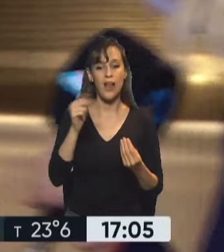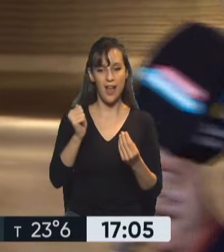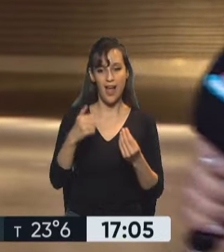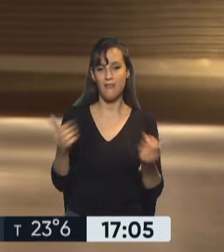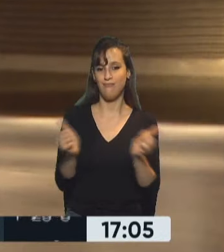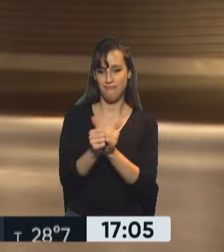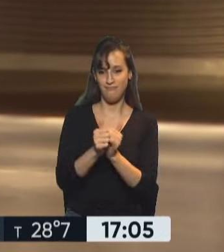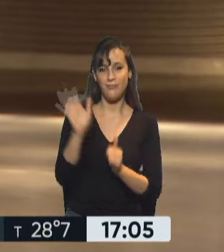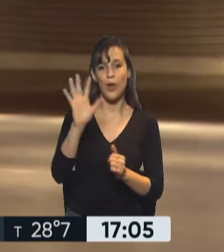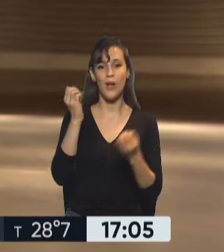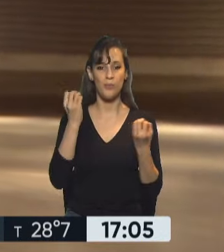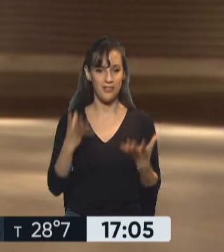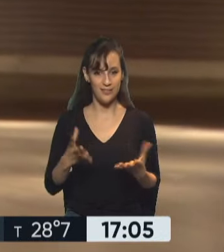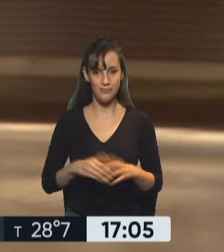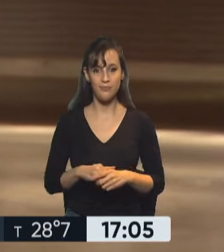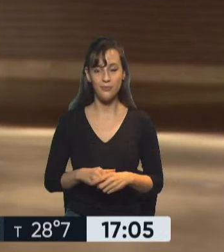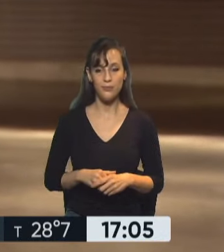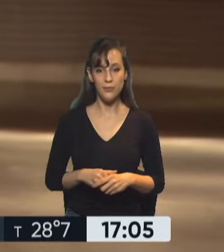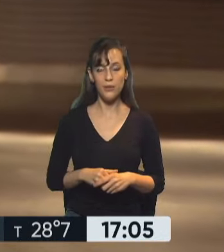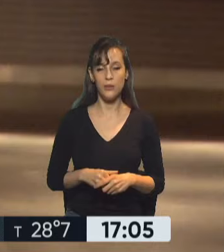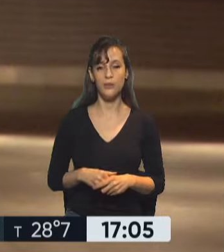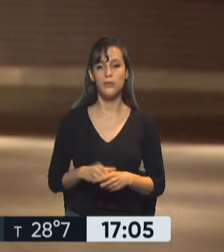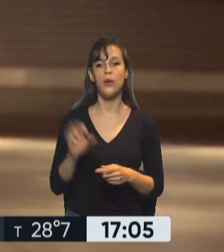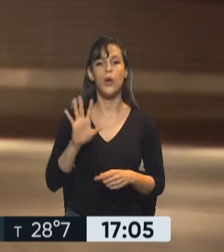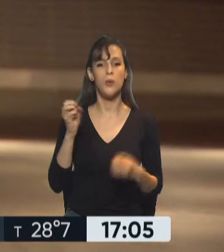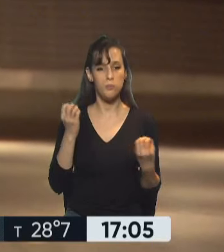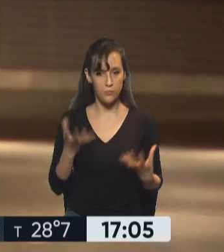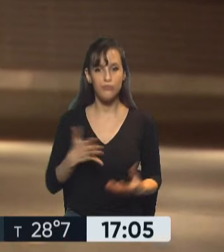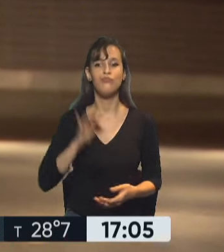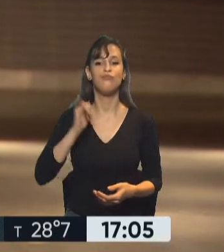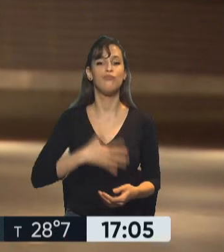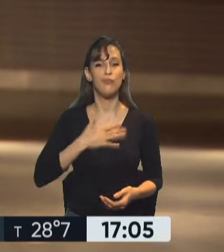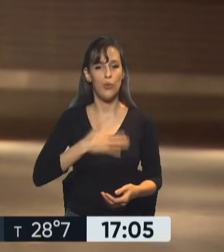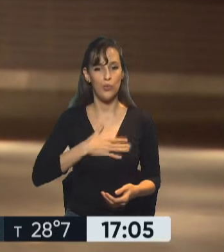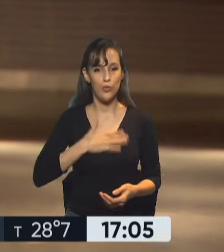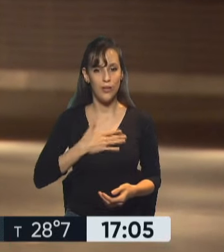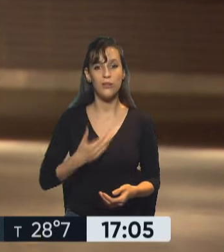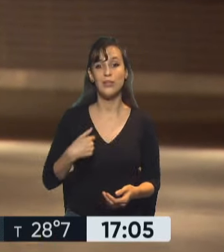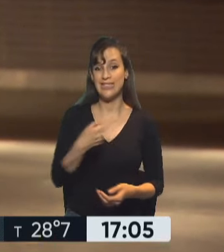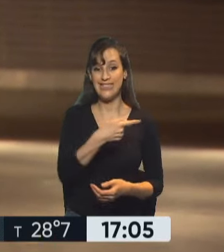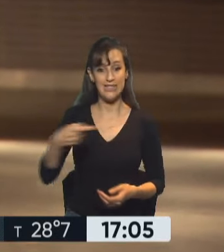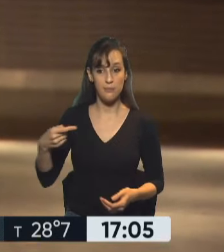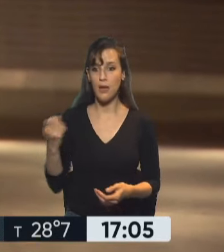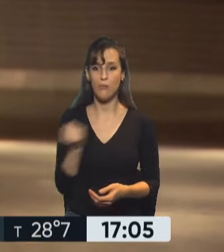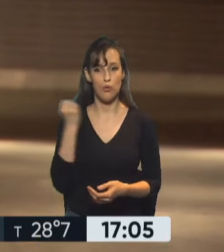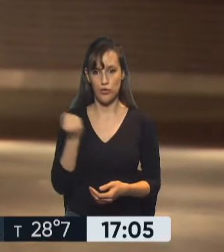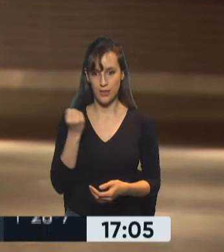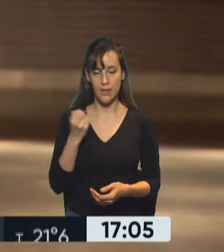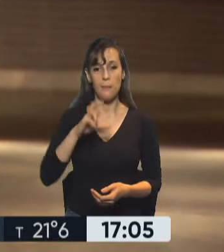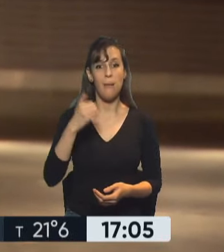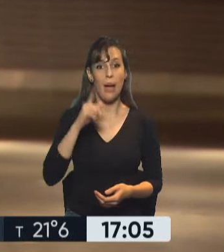andás? Hola, ¿cómo estás? ¿Cómo estás? Bueno, sí, estamos muy contentos. Esta es una semana importante, es la semana que el PAMI